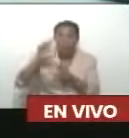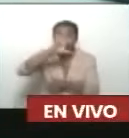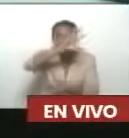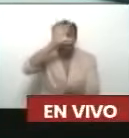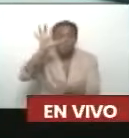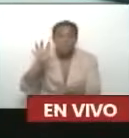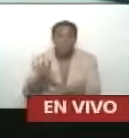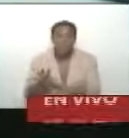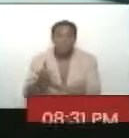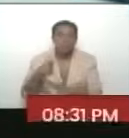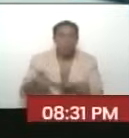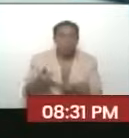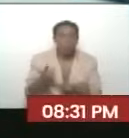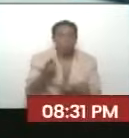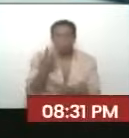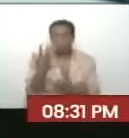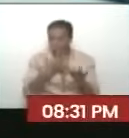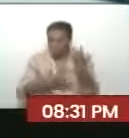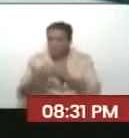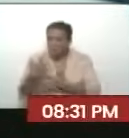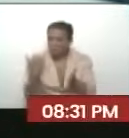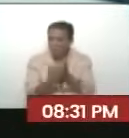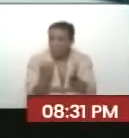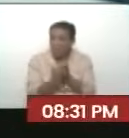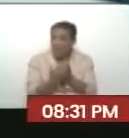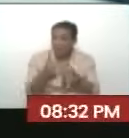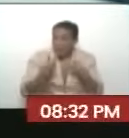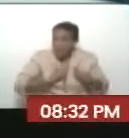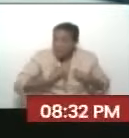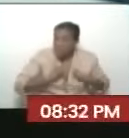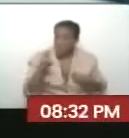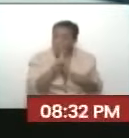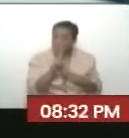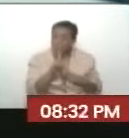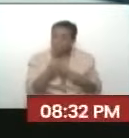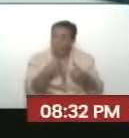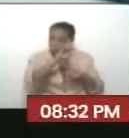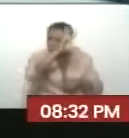pudieran soportar las pruebas que nosotros hemos enfrentado.